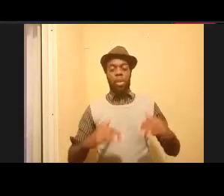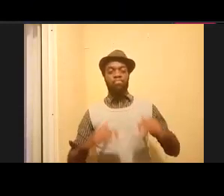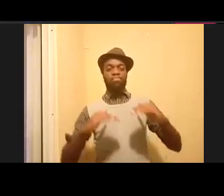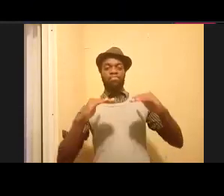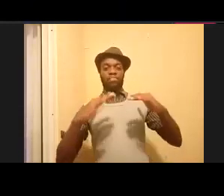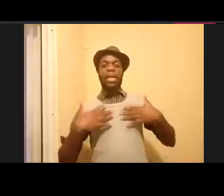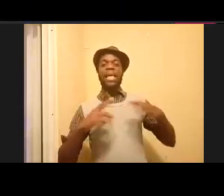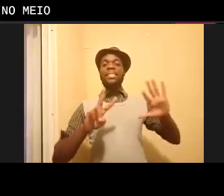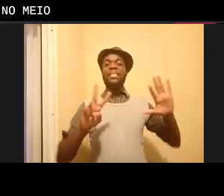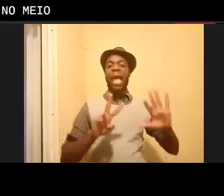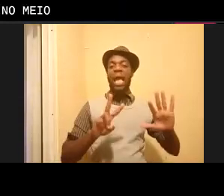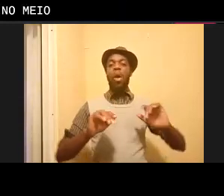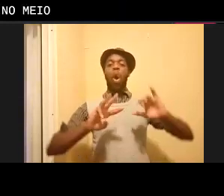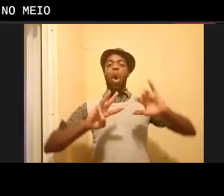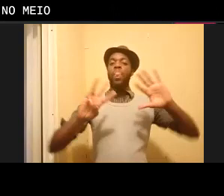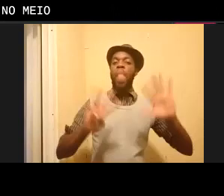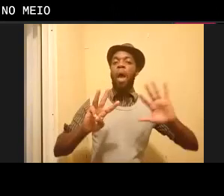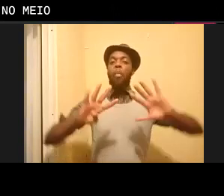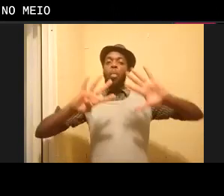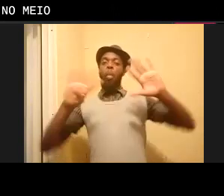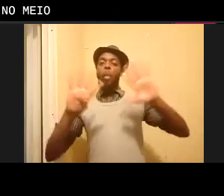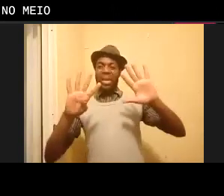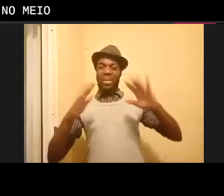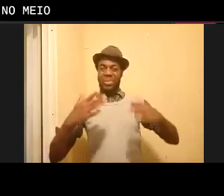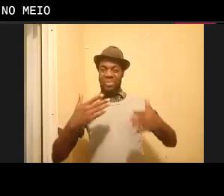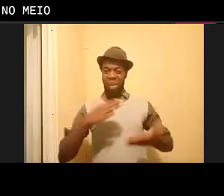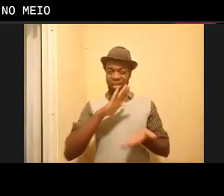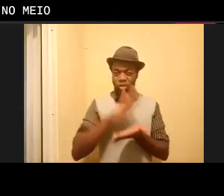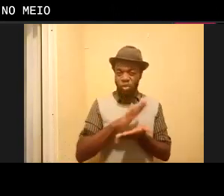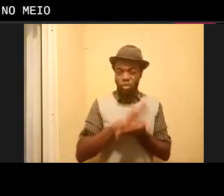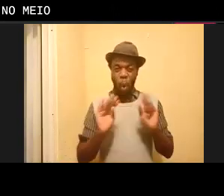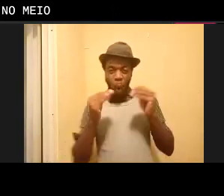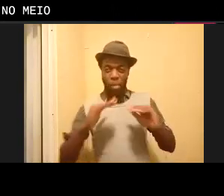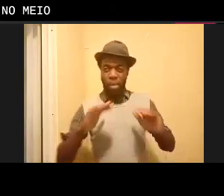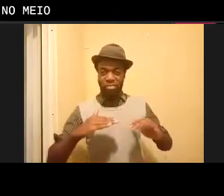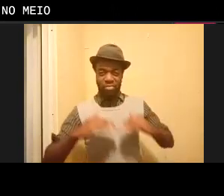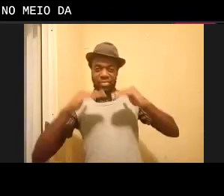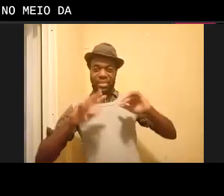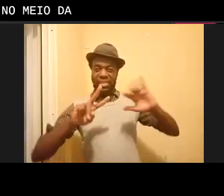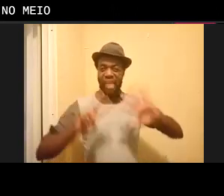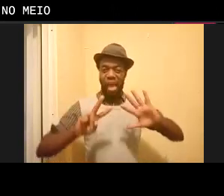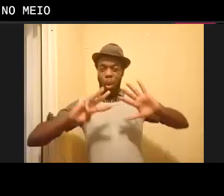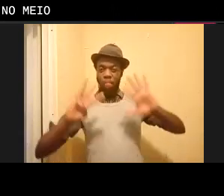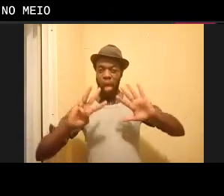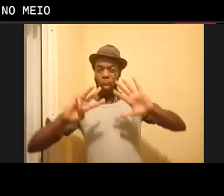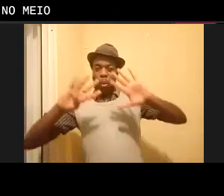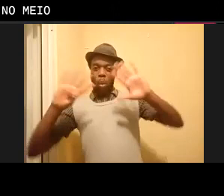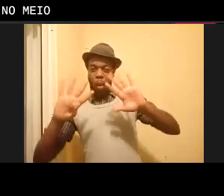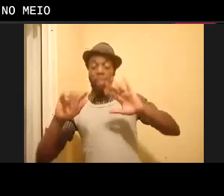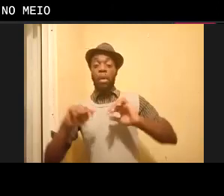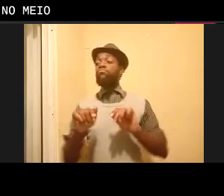y de bachillerato, en educarlos a que no deben de tener